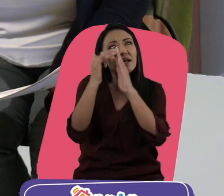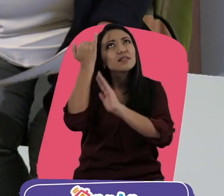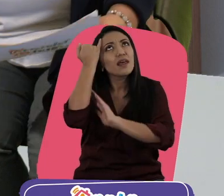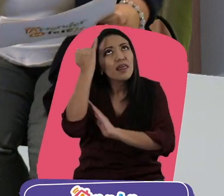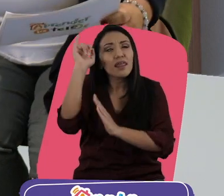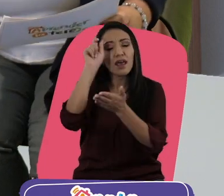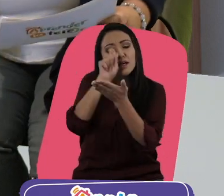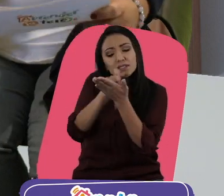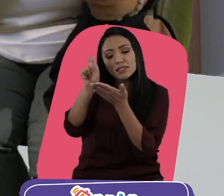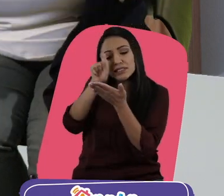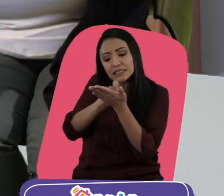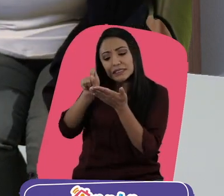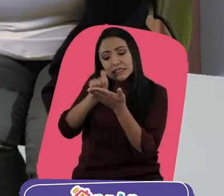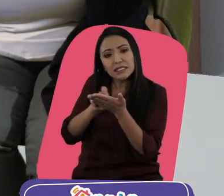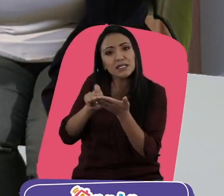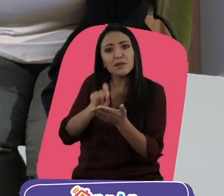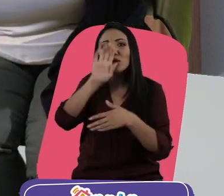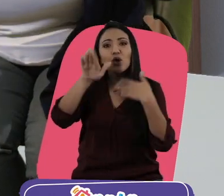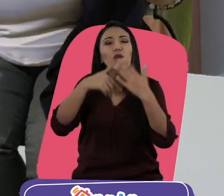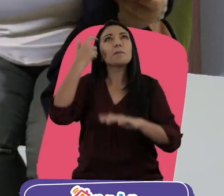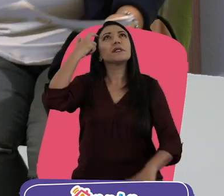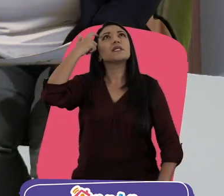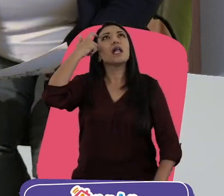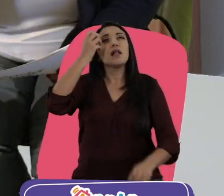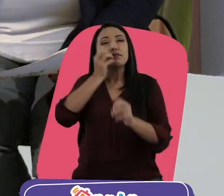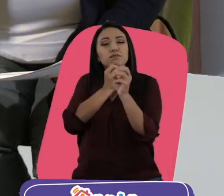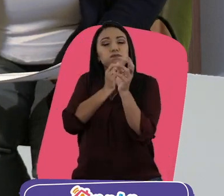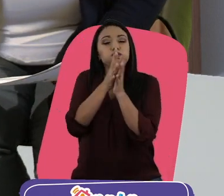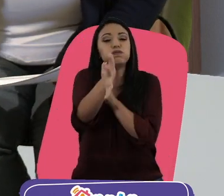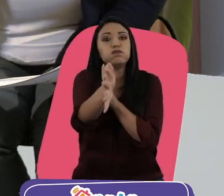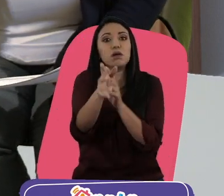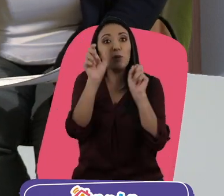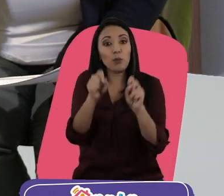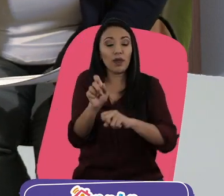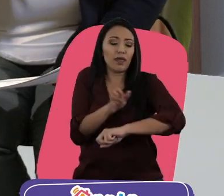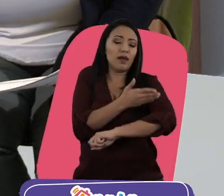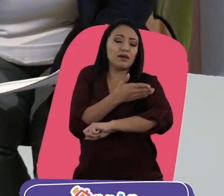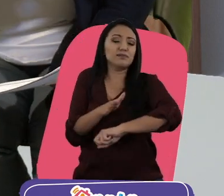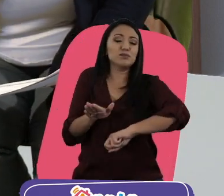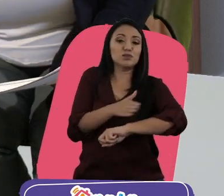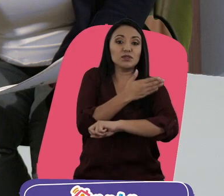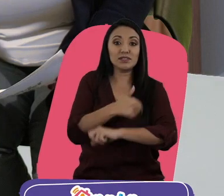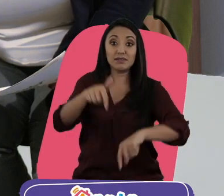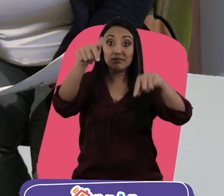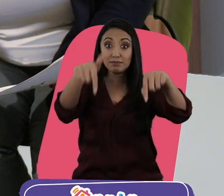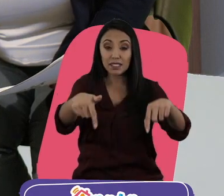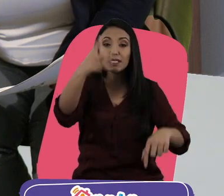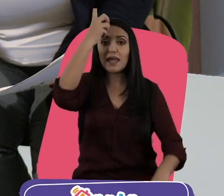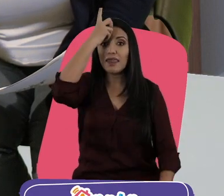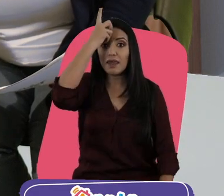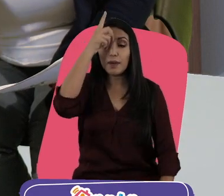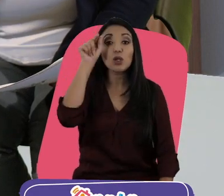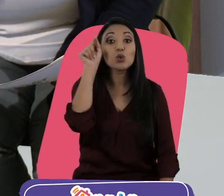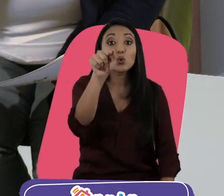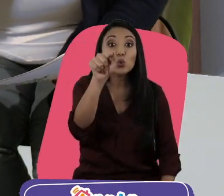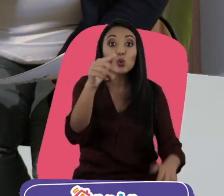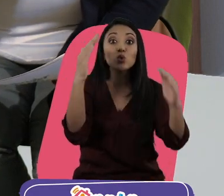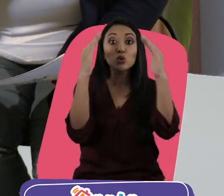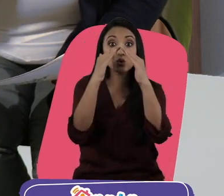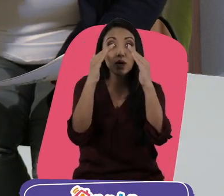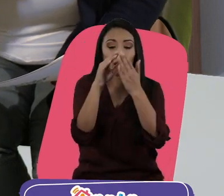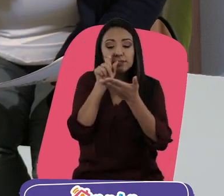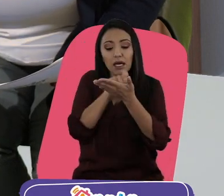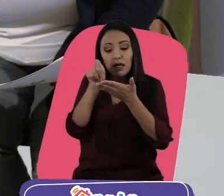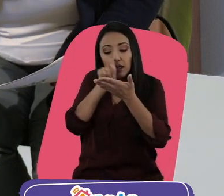canción, inspírense, imagínense todo lo que usted podía transmitir con una canción. Esta es la tarea del día de hoy.